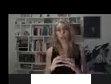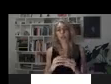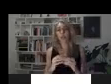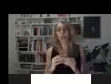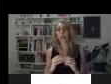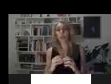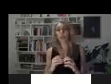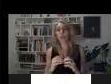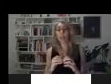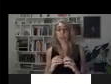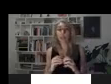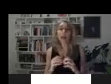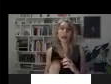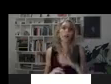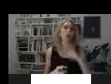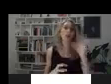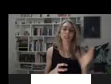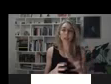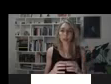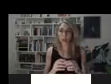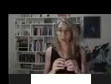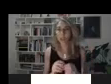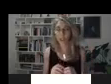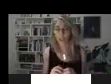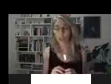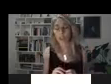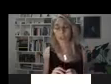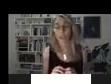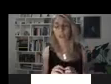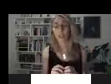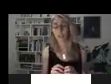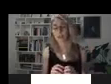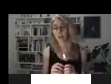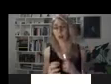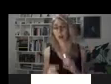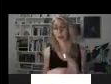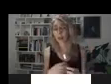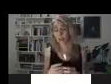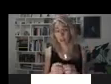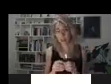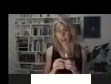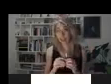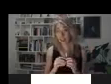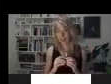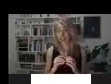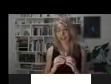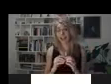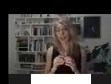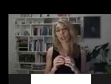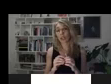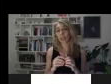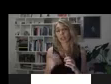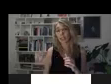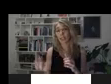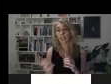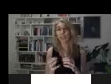excepto dentro del campo tolkienizado o excepto en obras trabajadas